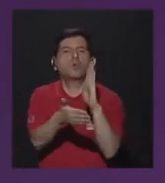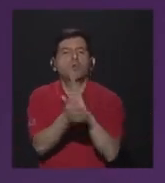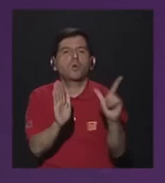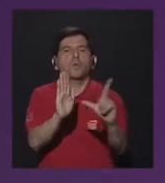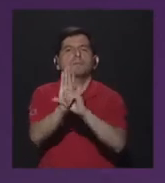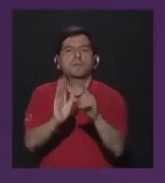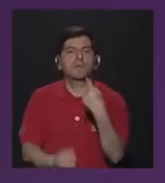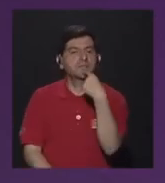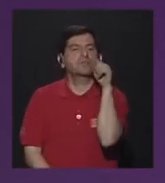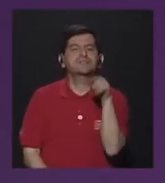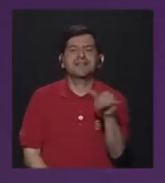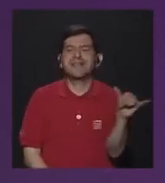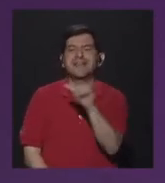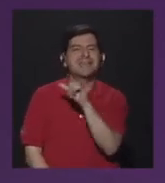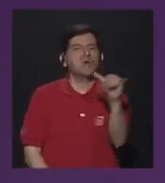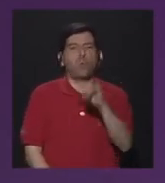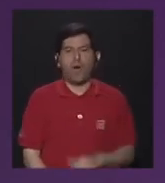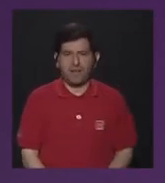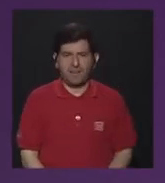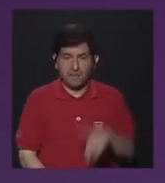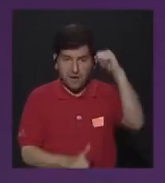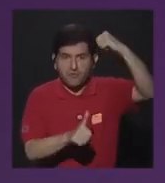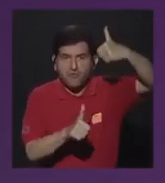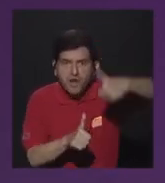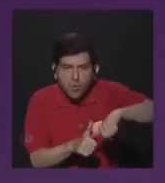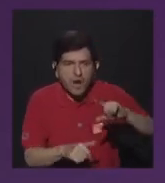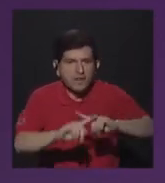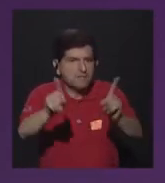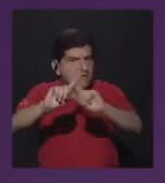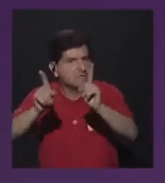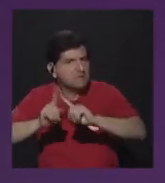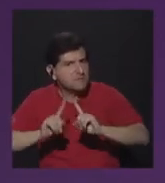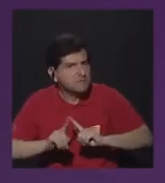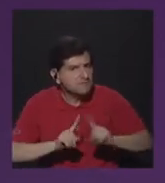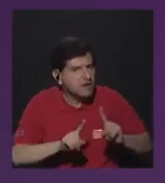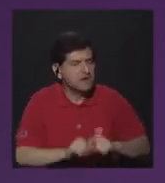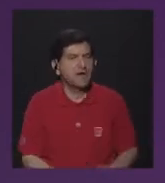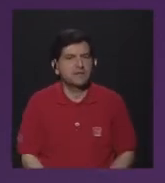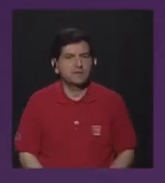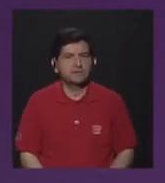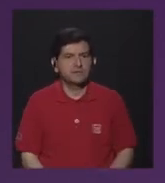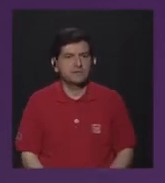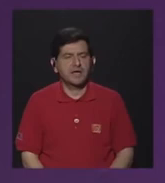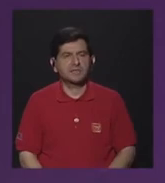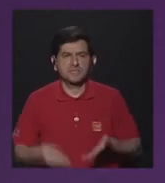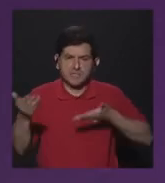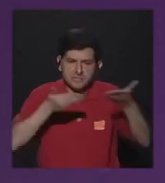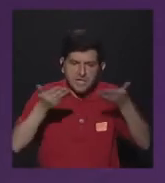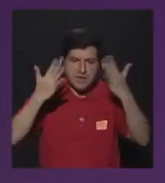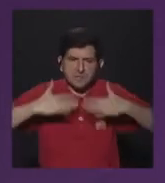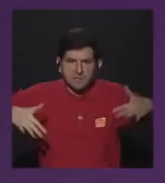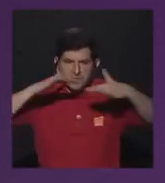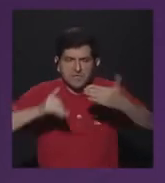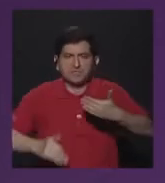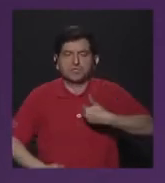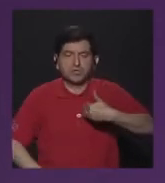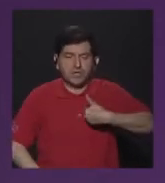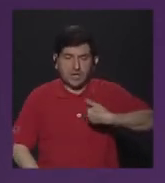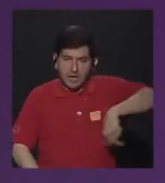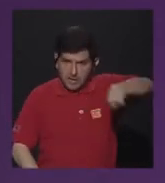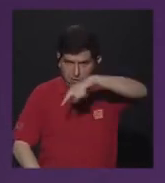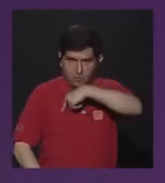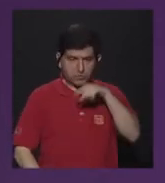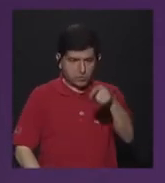indicándole exactamente lo mismo y recordándole otra serie de bienes y servicios ambientales que nosotros tenemos de